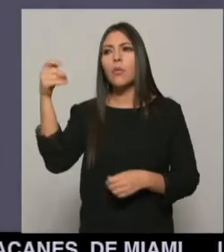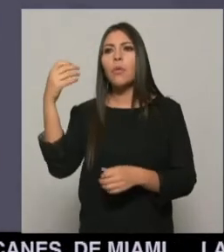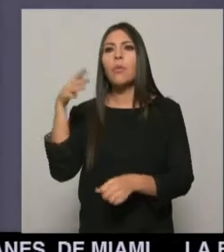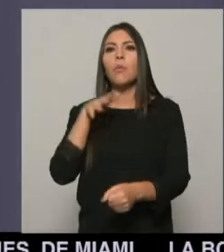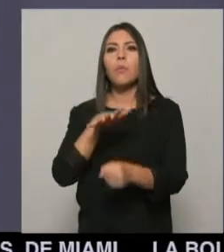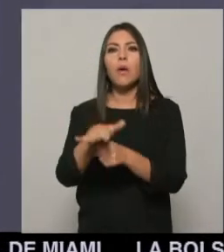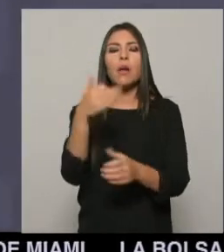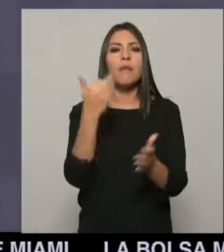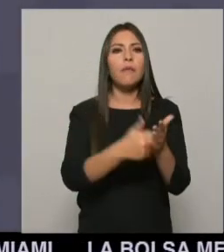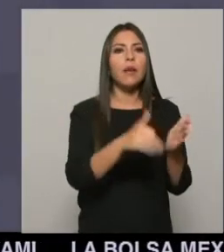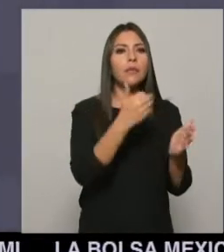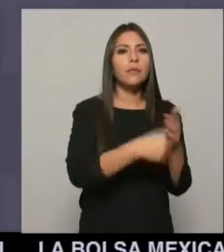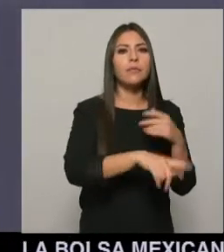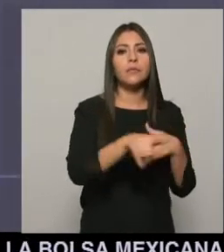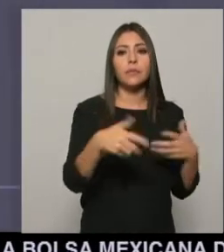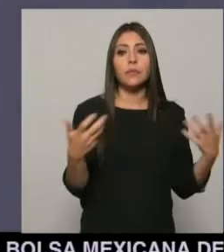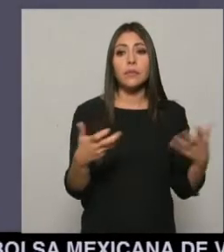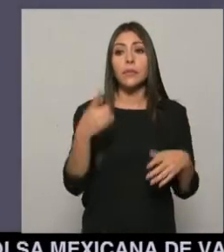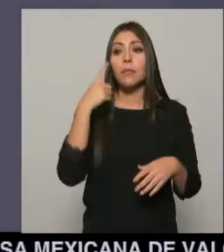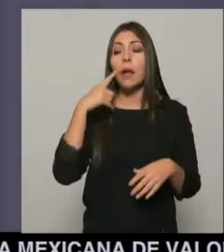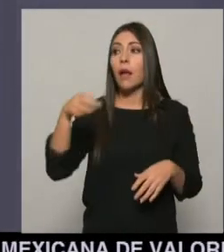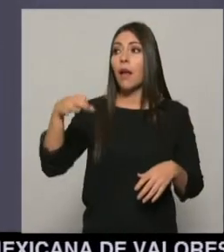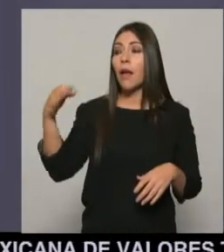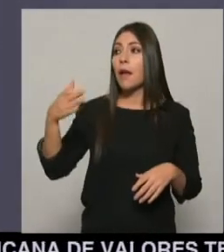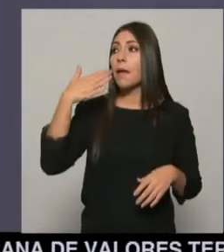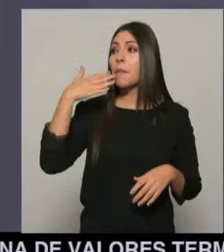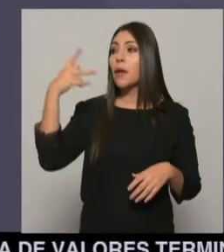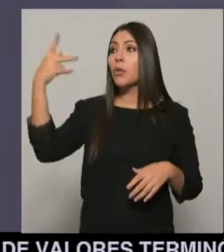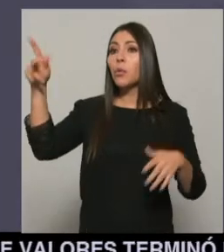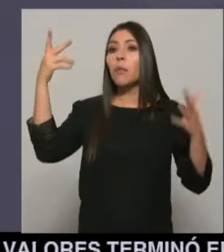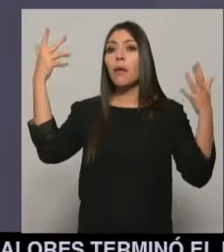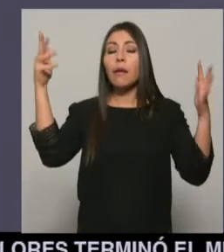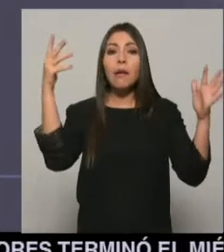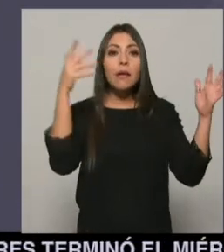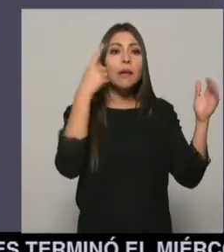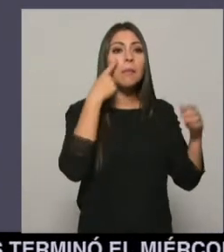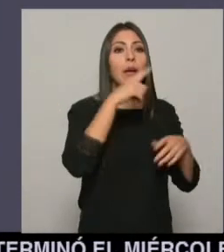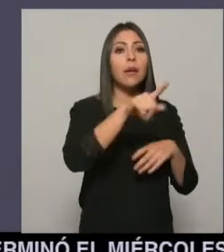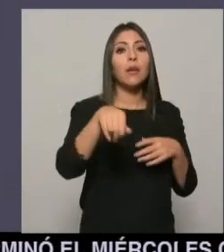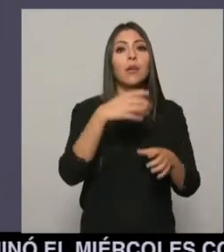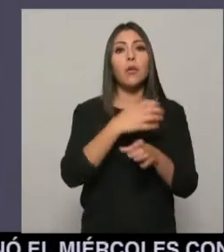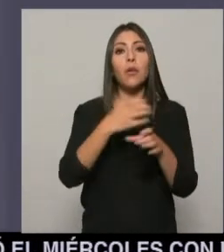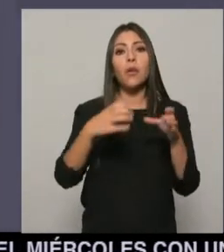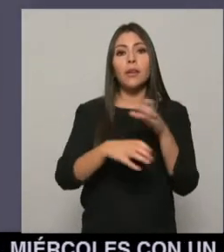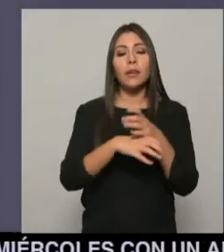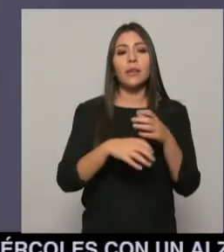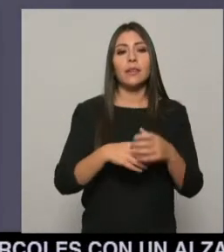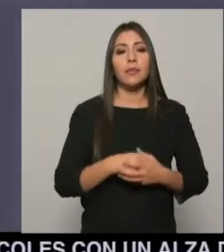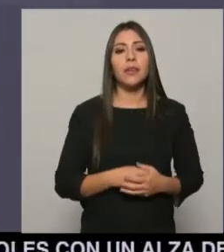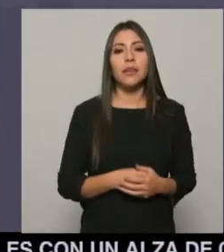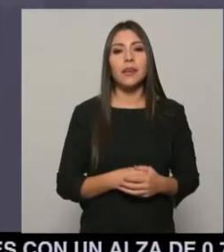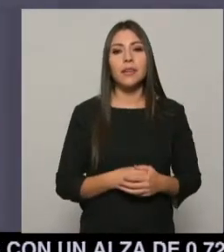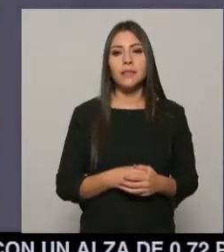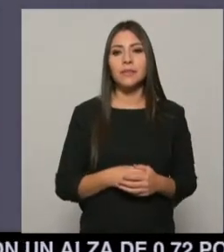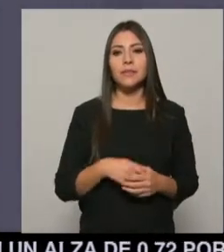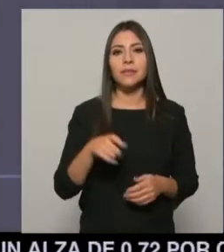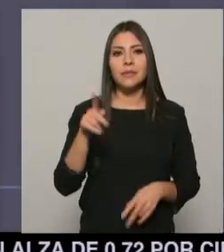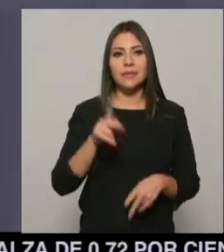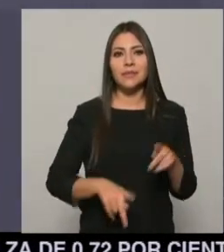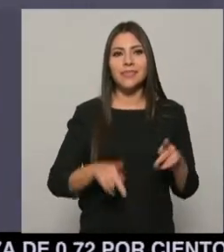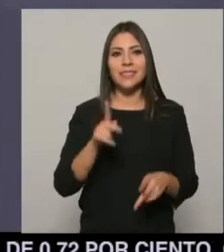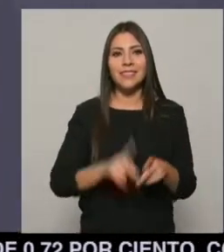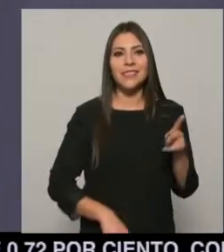para reconocer logros, ni para aplaudir las cosas que todavía tienen enormes pendientes. Entonces, ¿qué vamos a